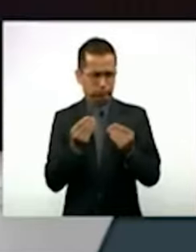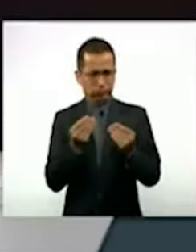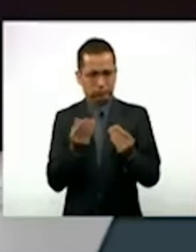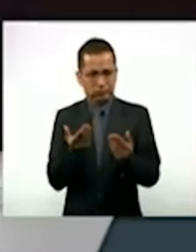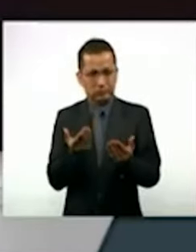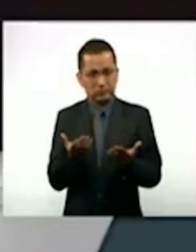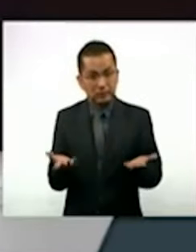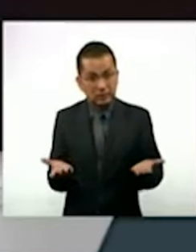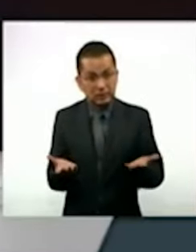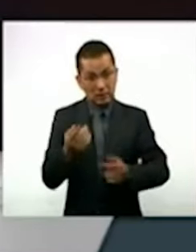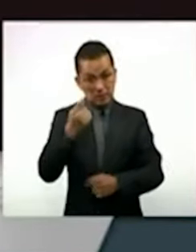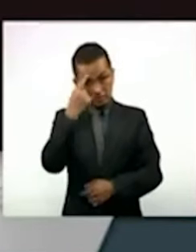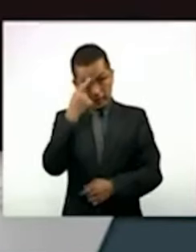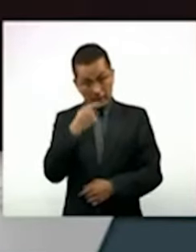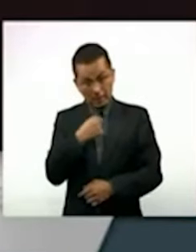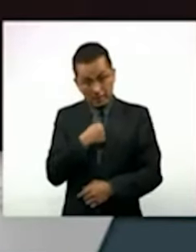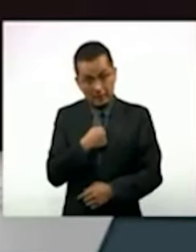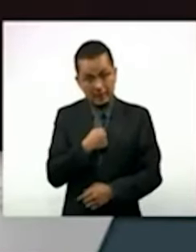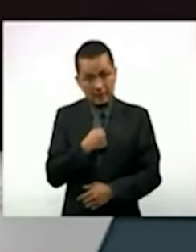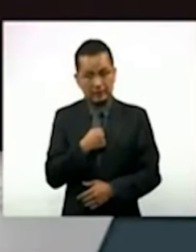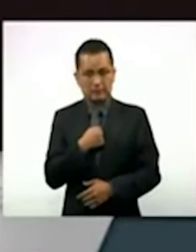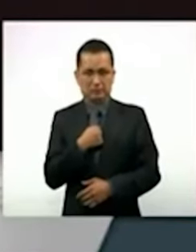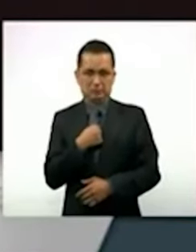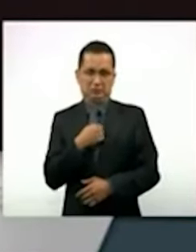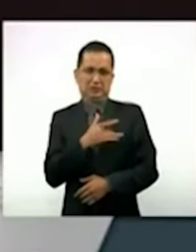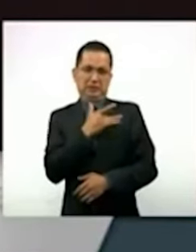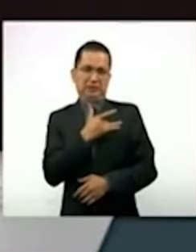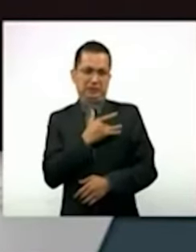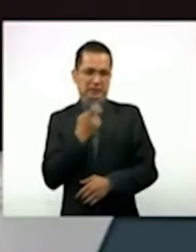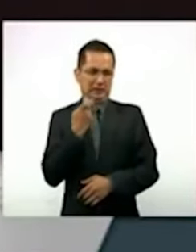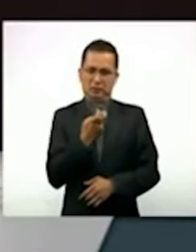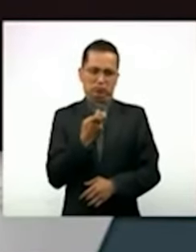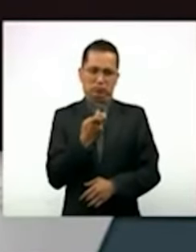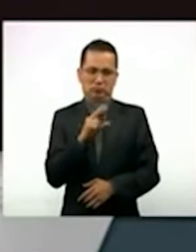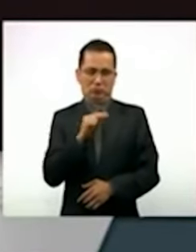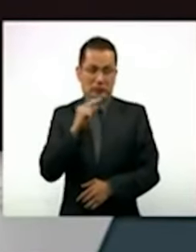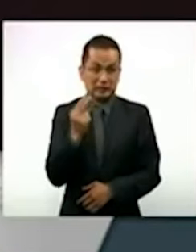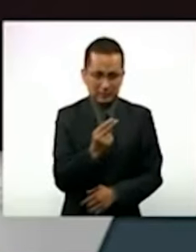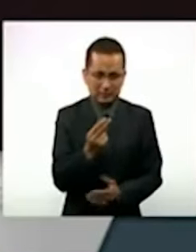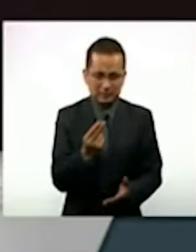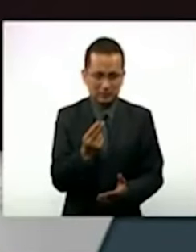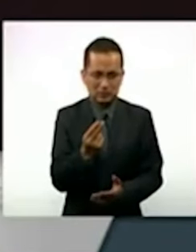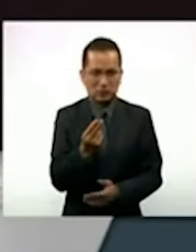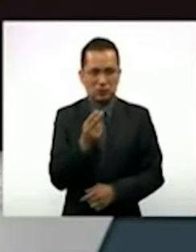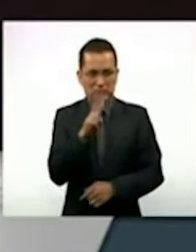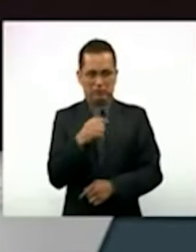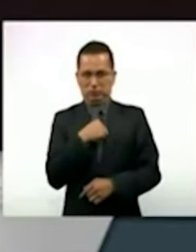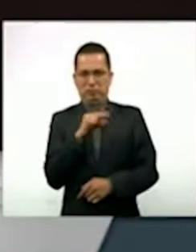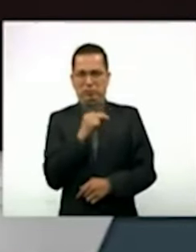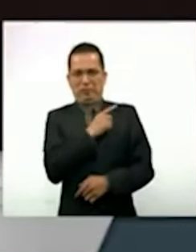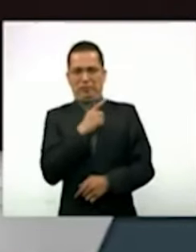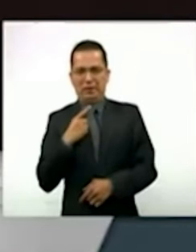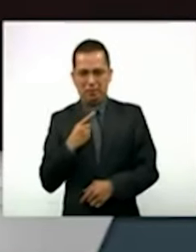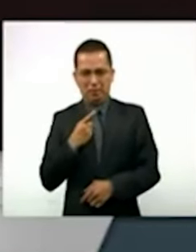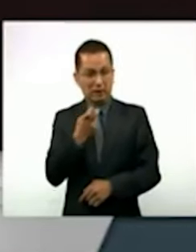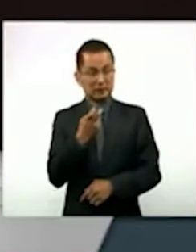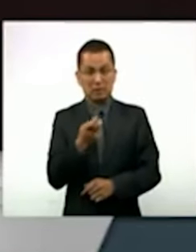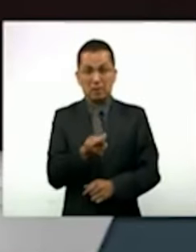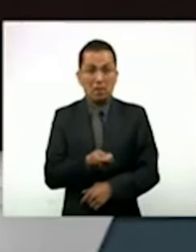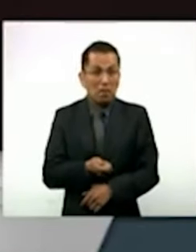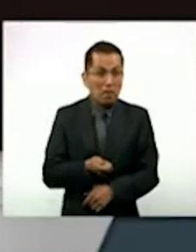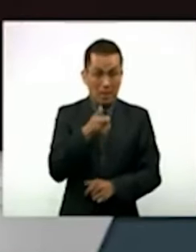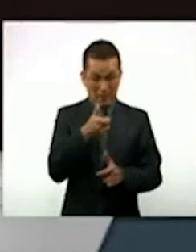Cuauhtémoc Cárdenas, Porfirio Muñoz Ledo, ella misma, porque te digo, ella animaba a que las cosas sucedieran. Ifigenia Martínez,